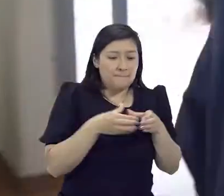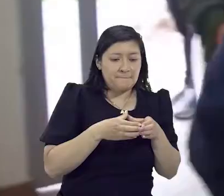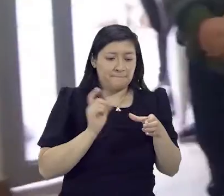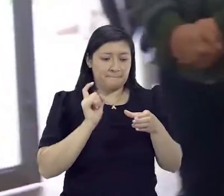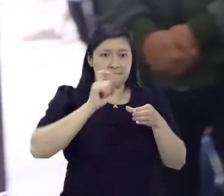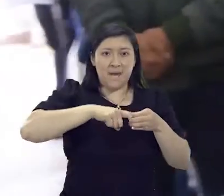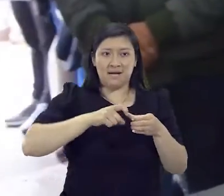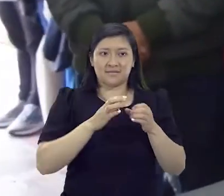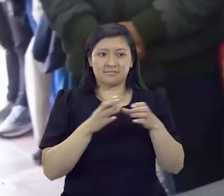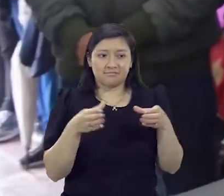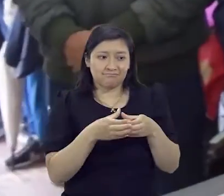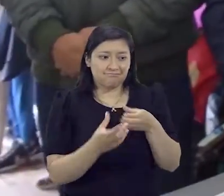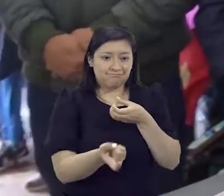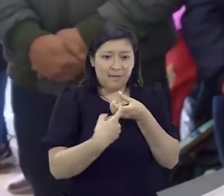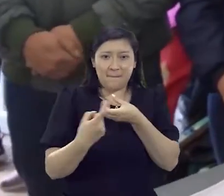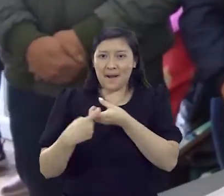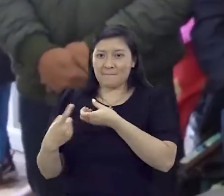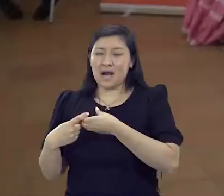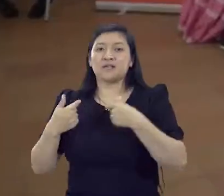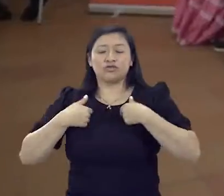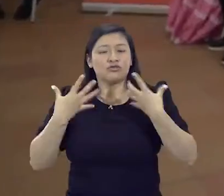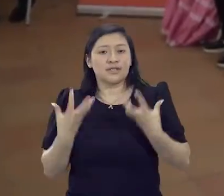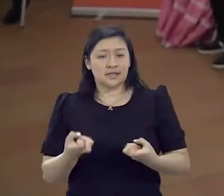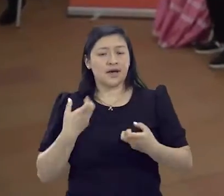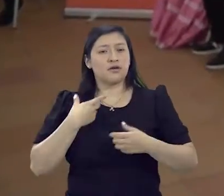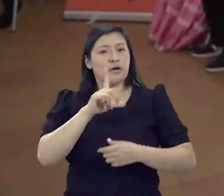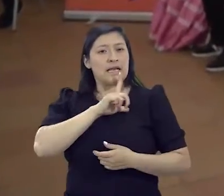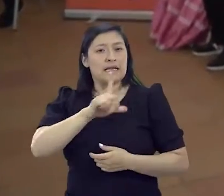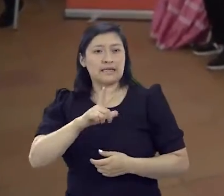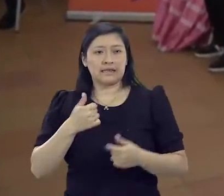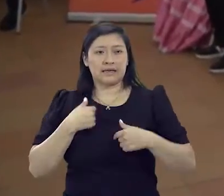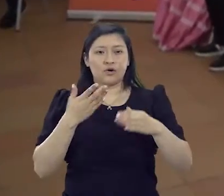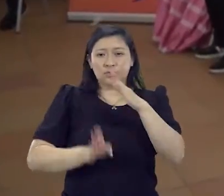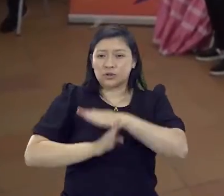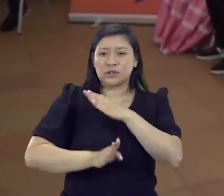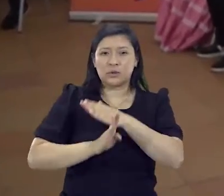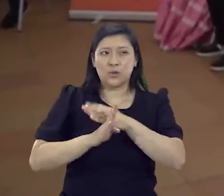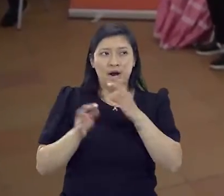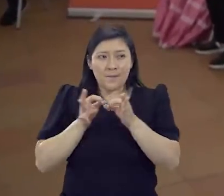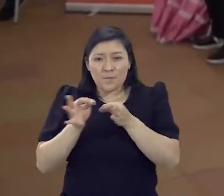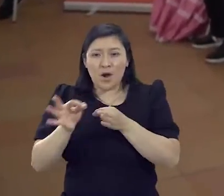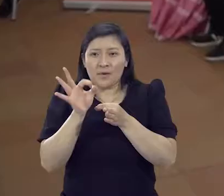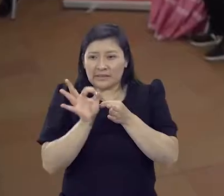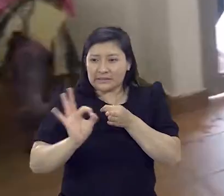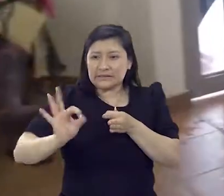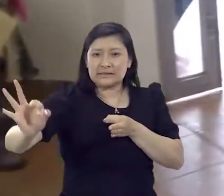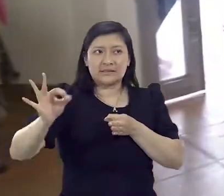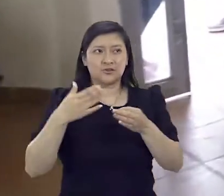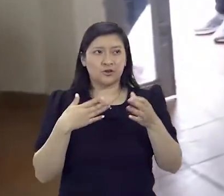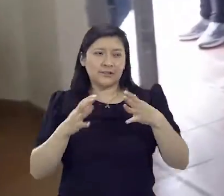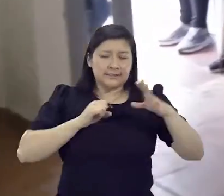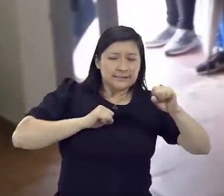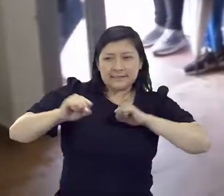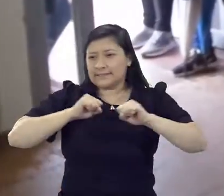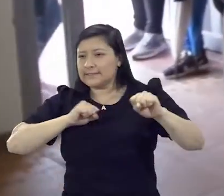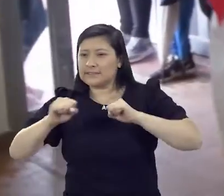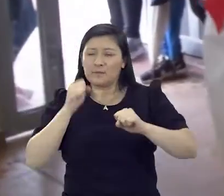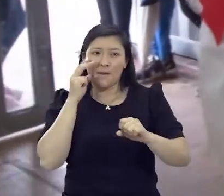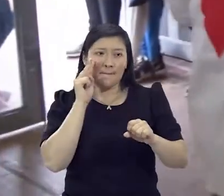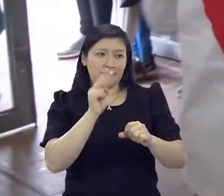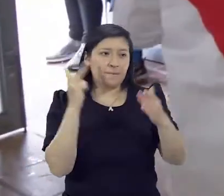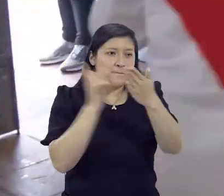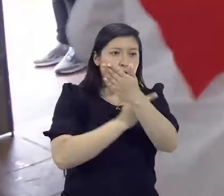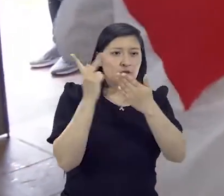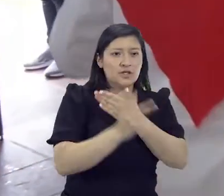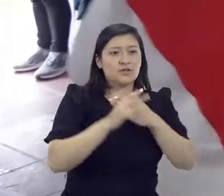quiero progresar como líder en mi vereda y gestionar muchos proyectos para ver las mejorías y